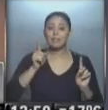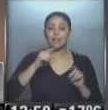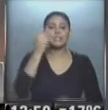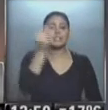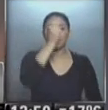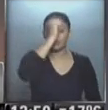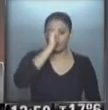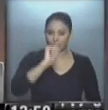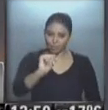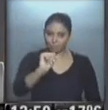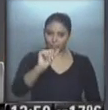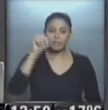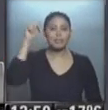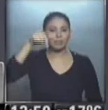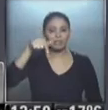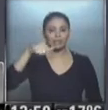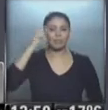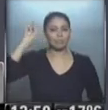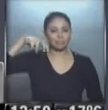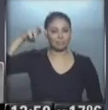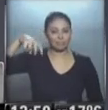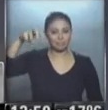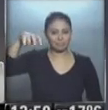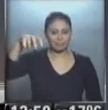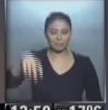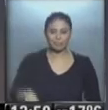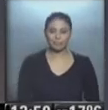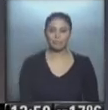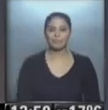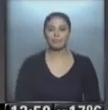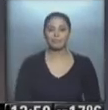el fin de semana van a realizar una caminata. 20 segundos.